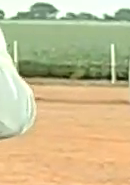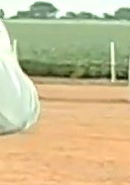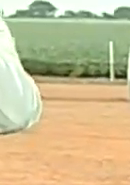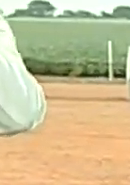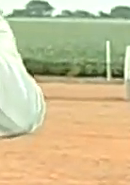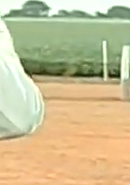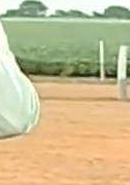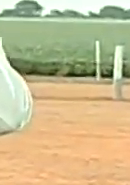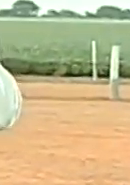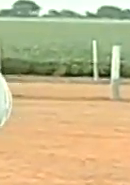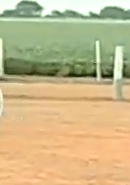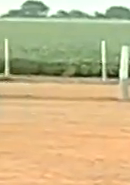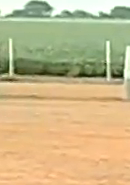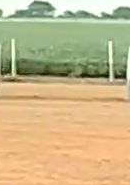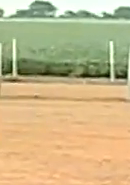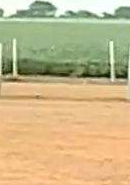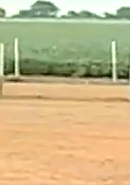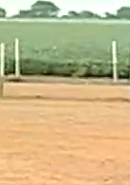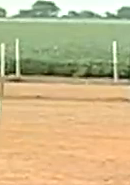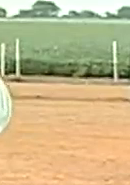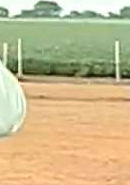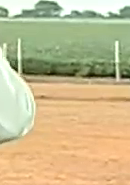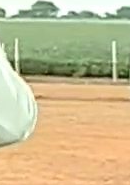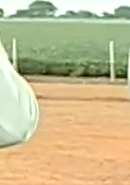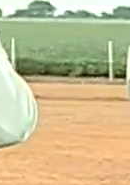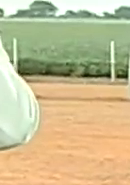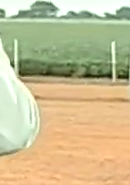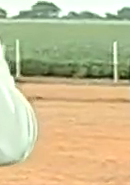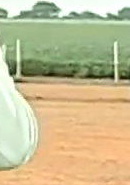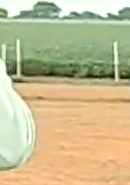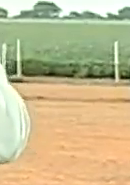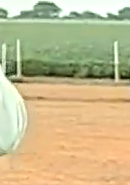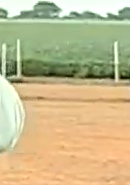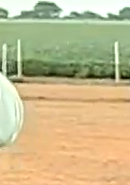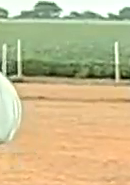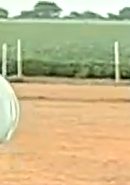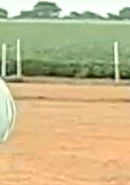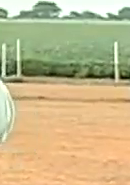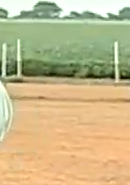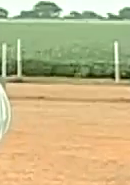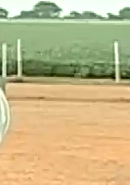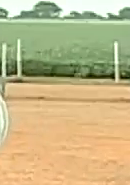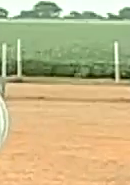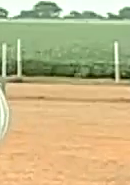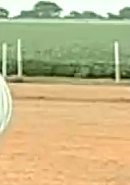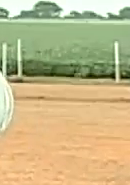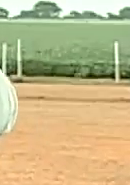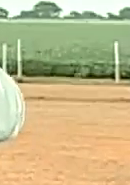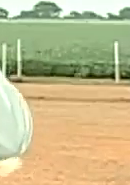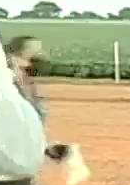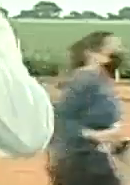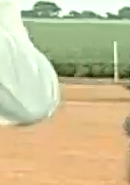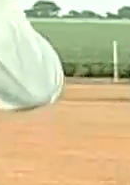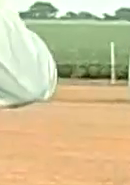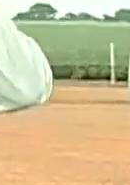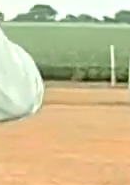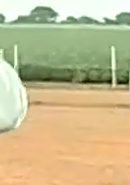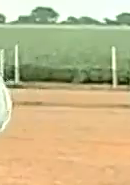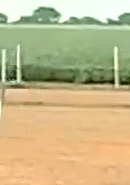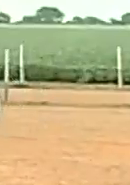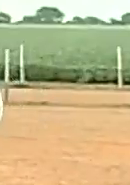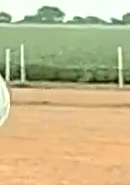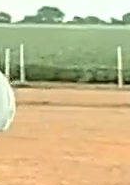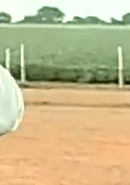los males de un pueblo ya no son los del vecino. Señores, el extranjero debe ser bien recibido, si es cultura, fe